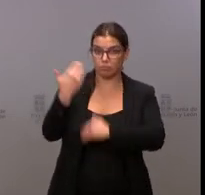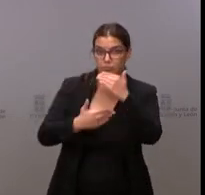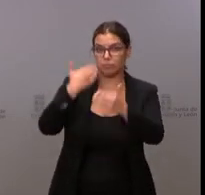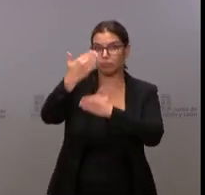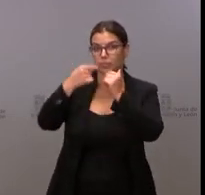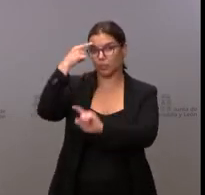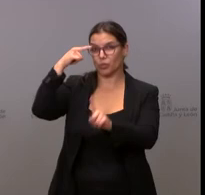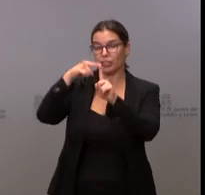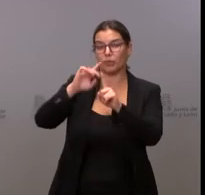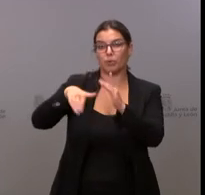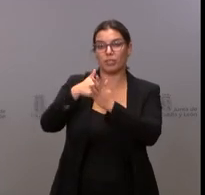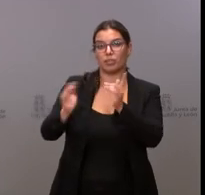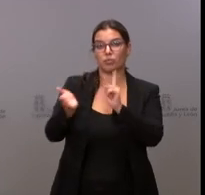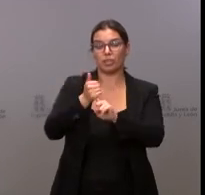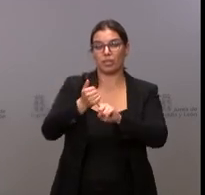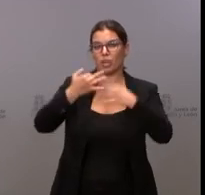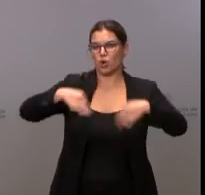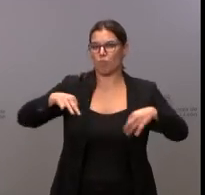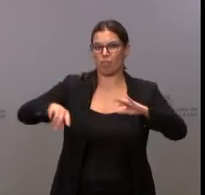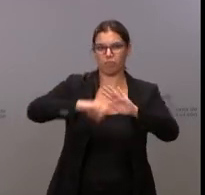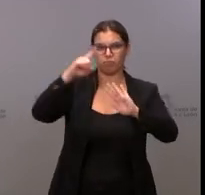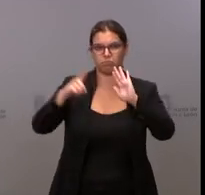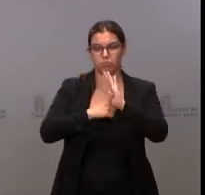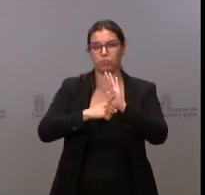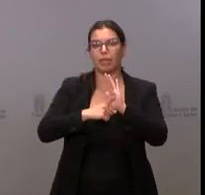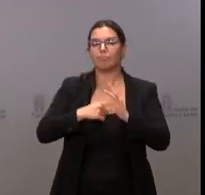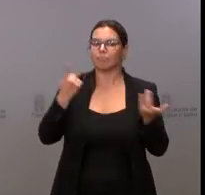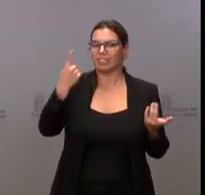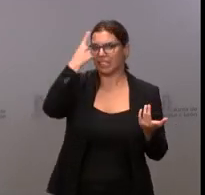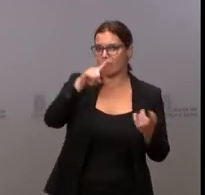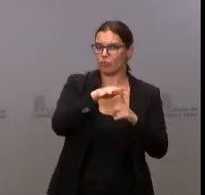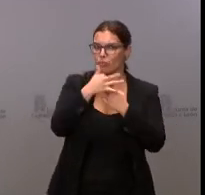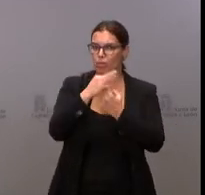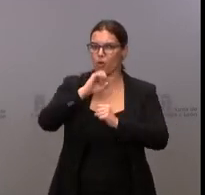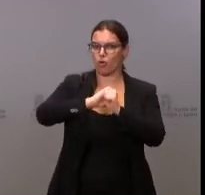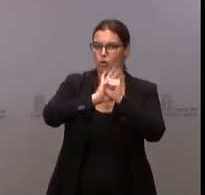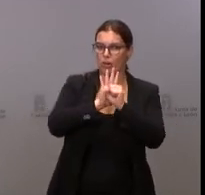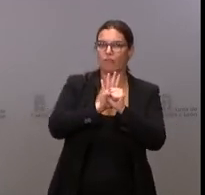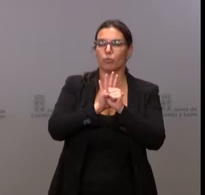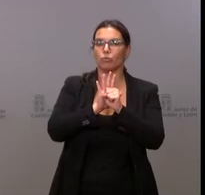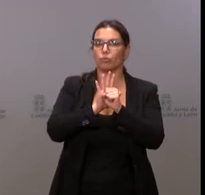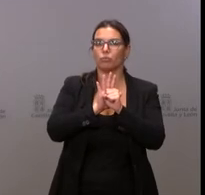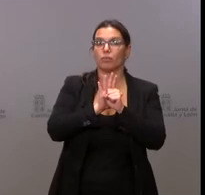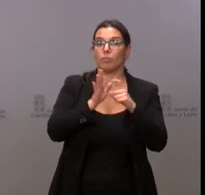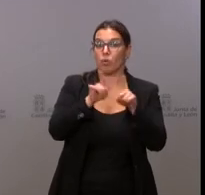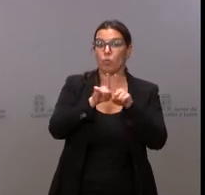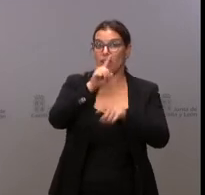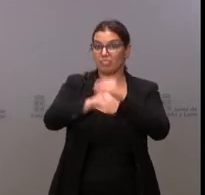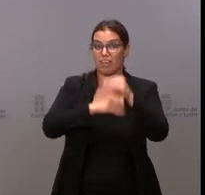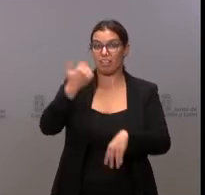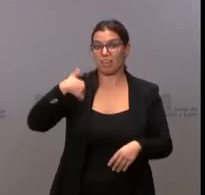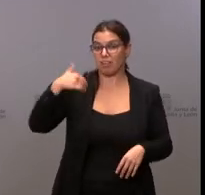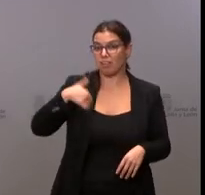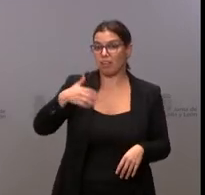normalidad teniendo en cuenta las condiciones epidemiológicas como ya están haciéndose en las universidades